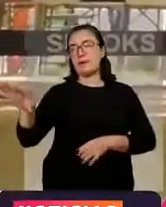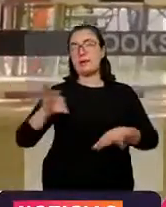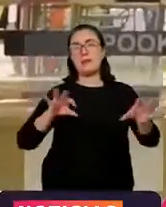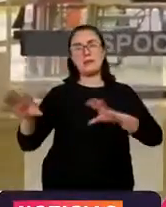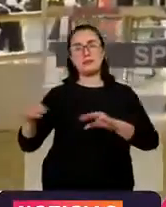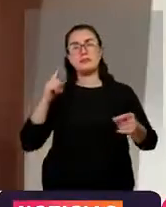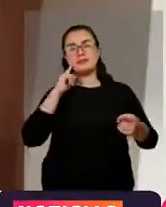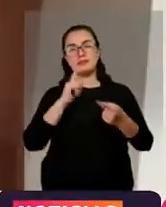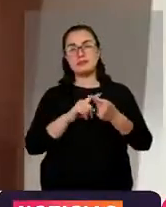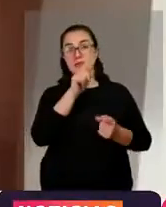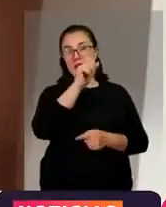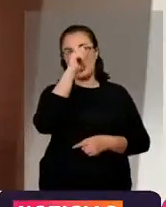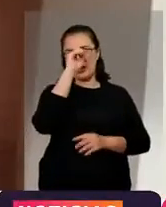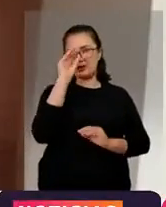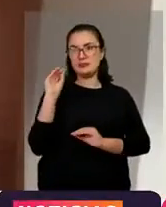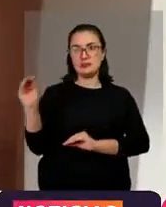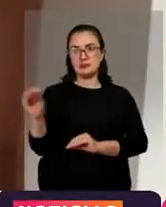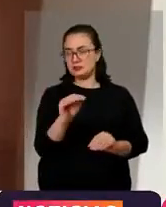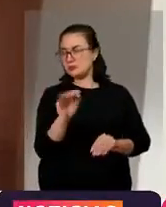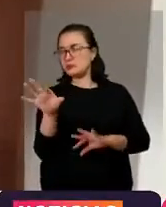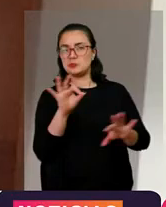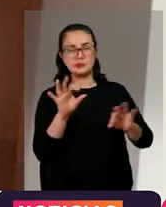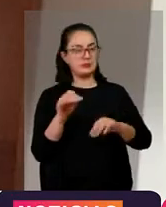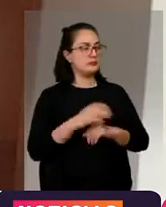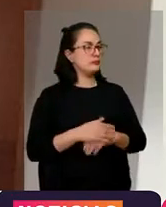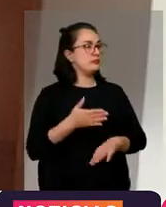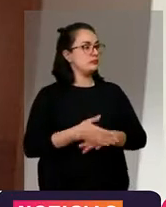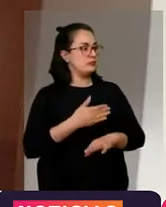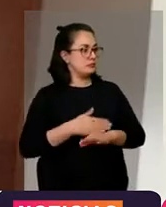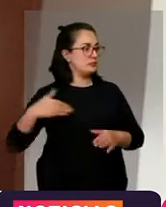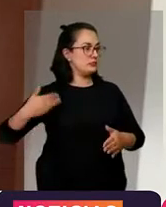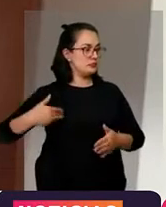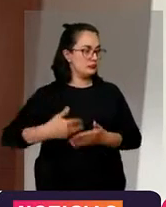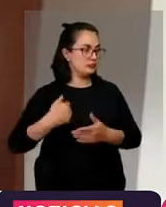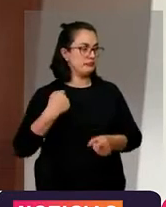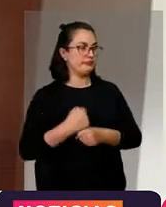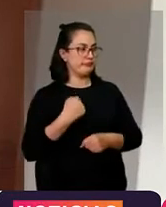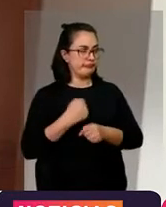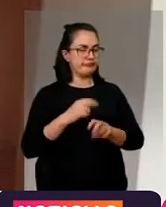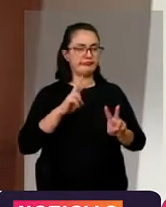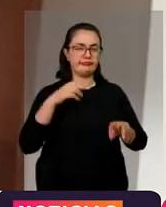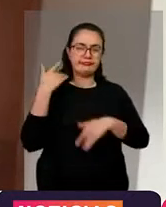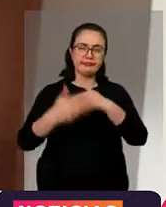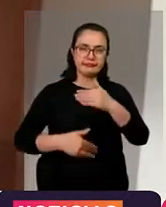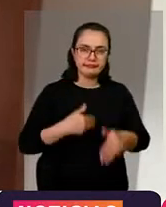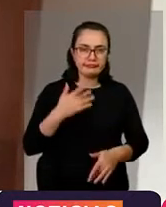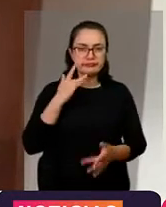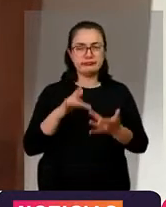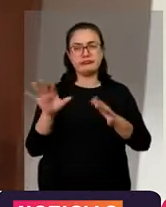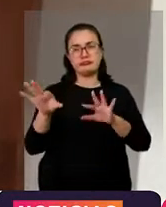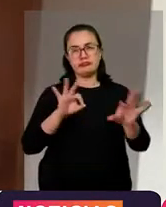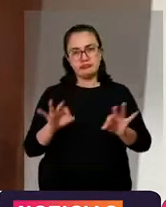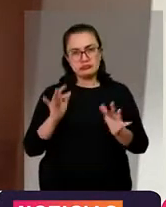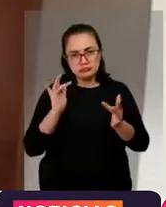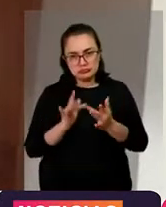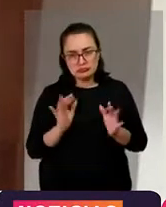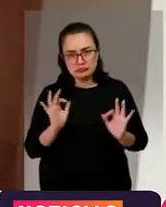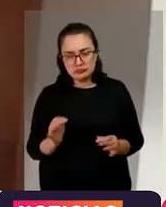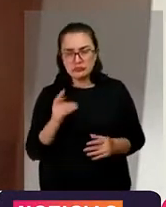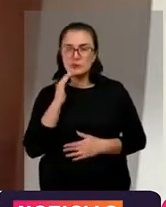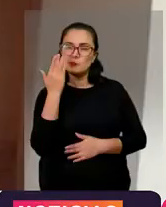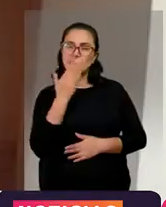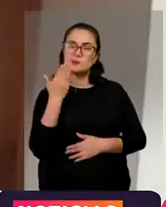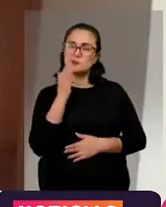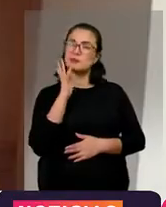Henrik Engelmann. Hemos venido trabajando con él en todo un proceso de selección para escoger cuál es el jinete que